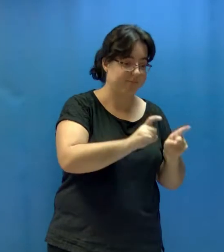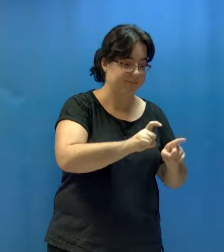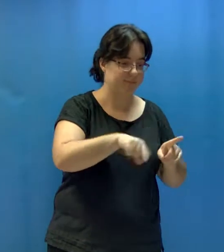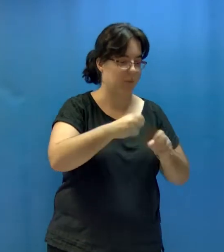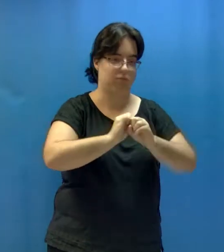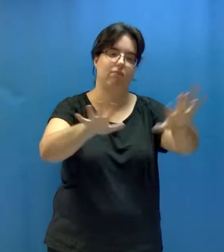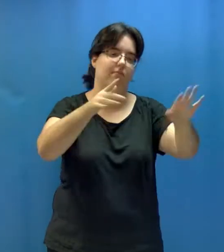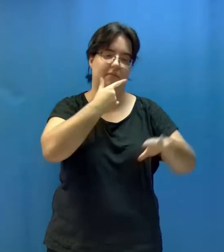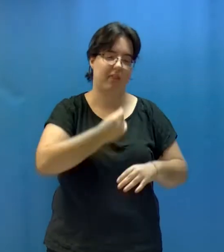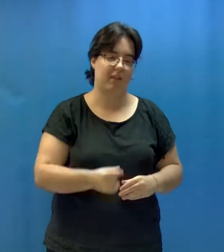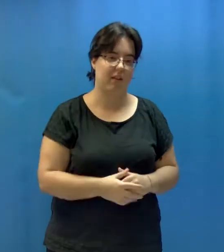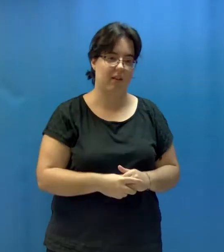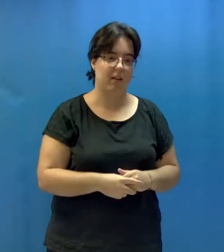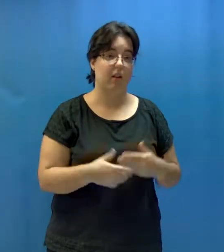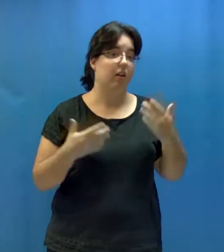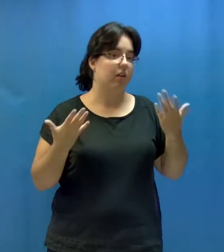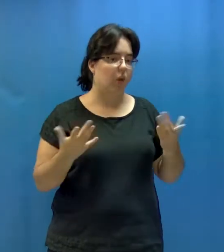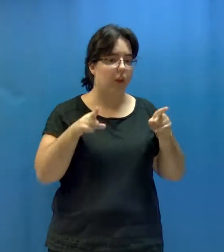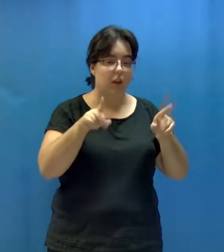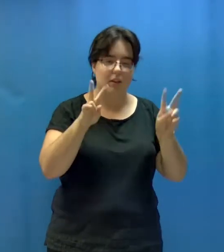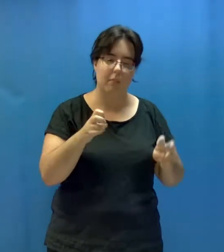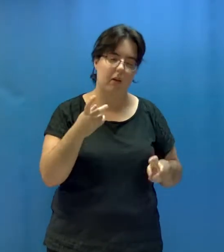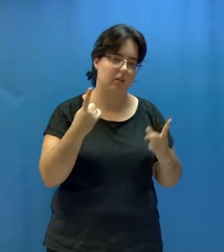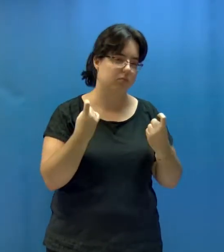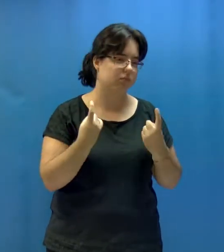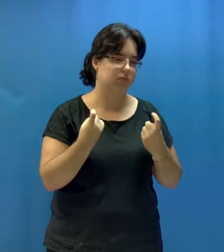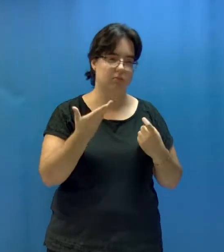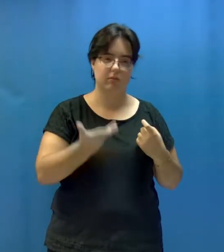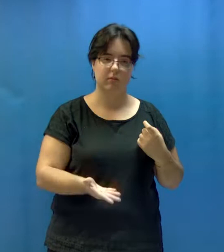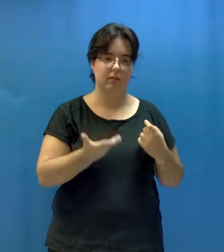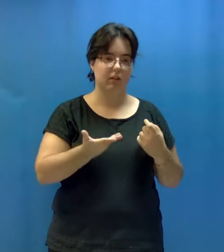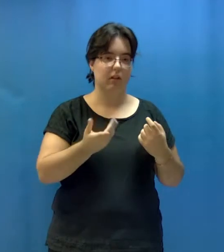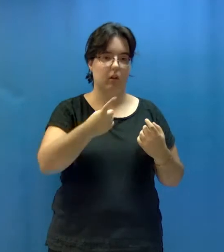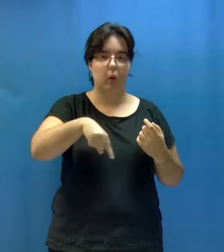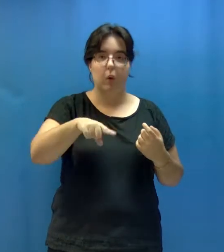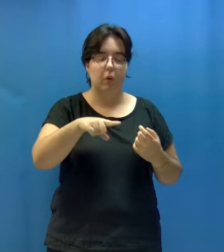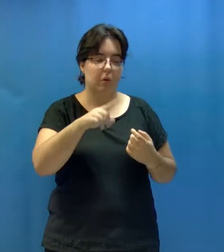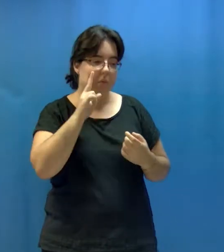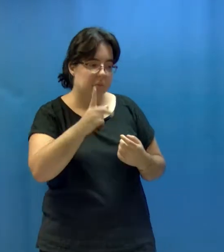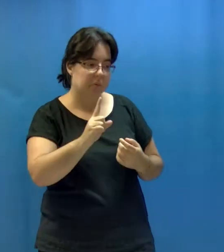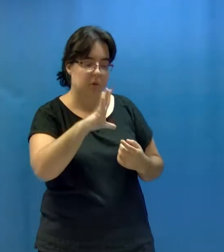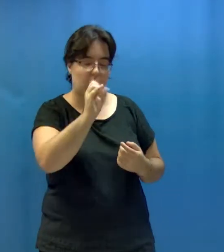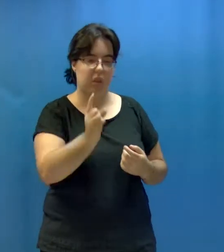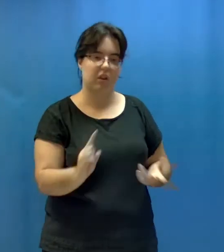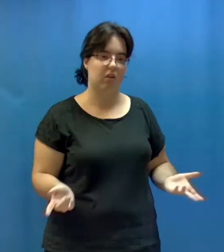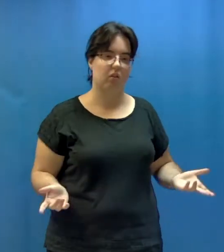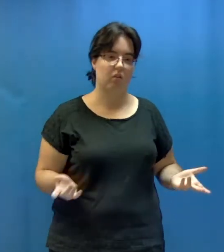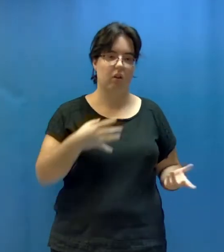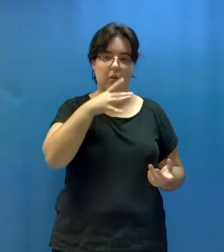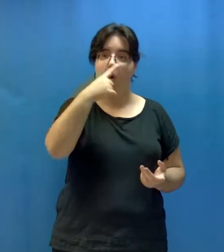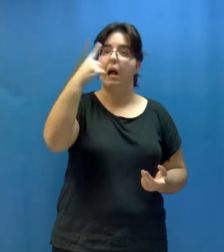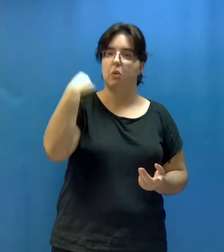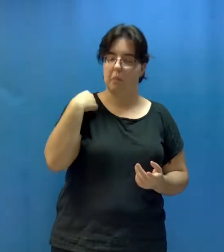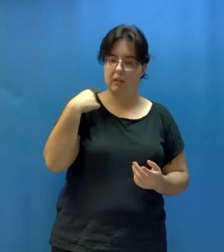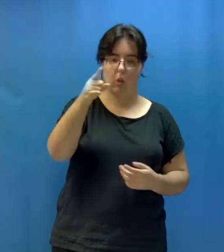escolar. Es un tema muy necesario y no entendemos que ustedes no lo vean. Está muy bien que el año pasado